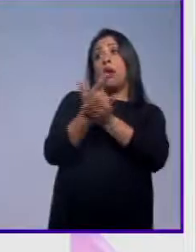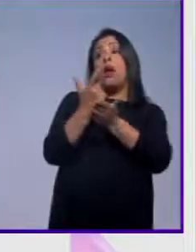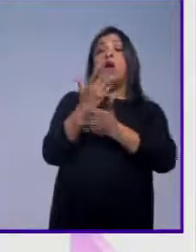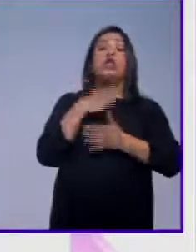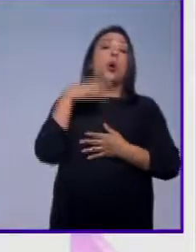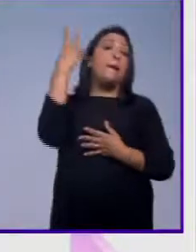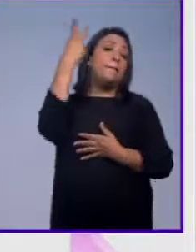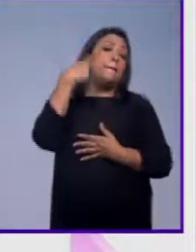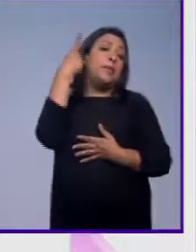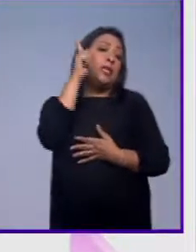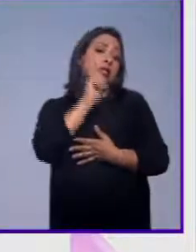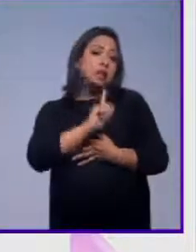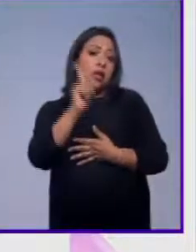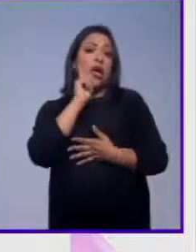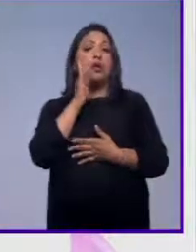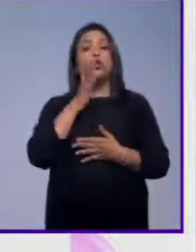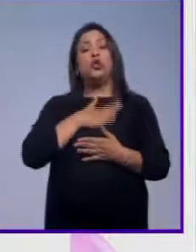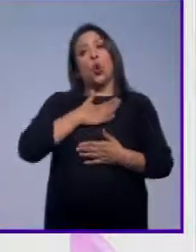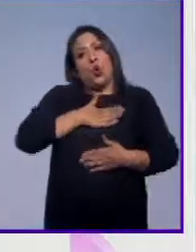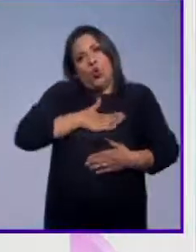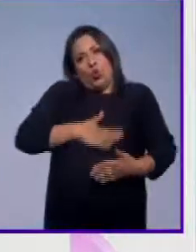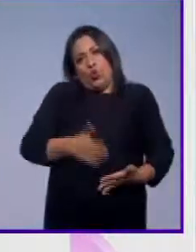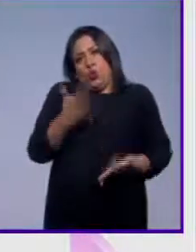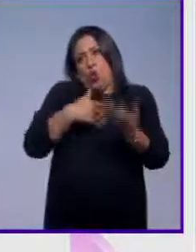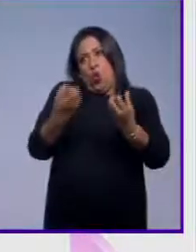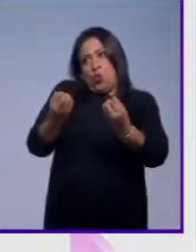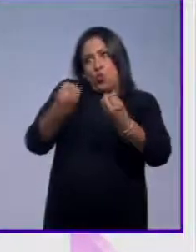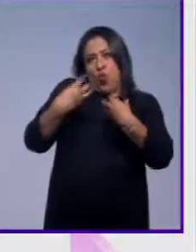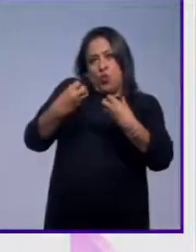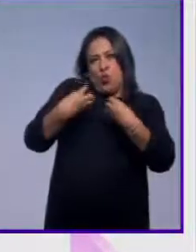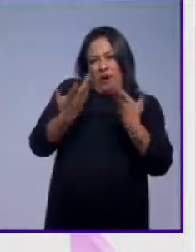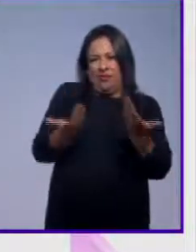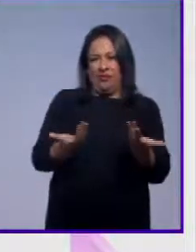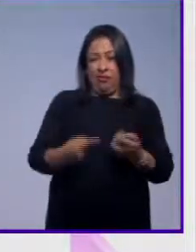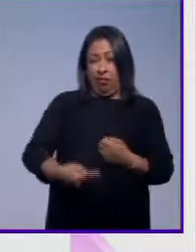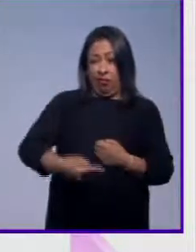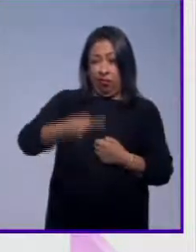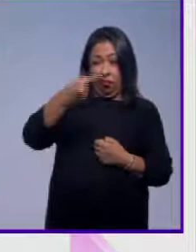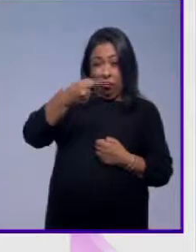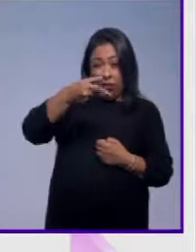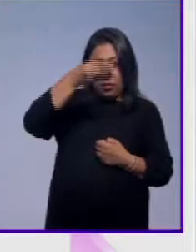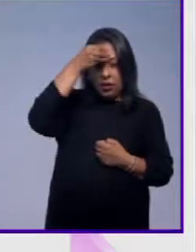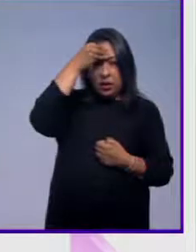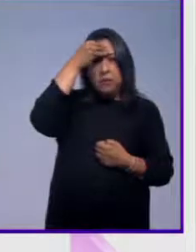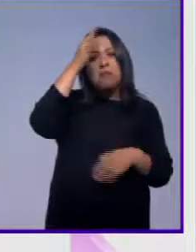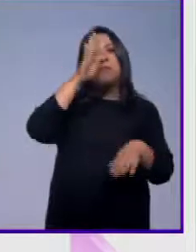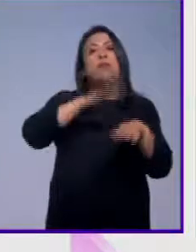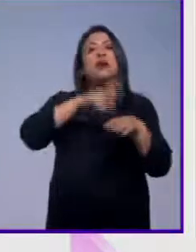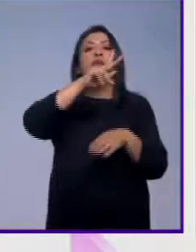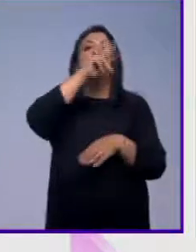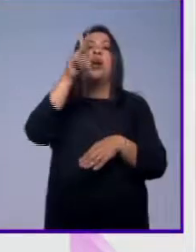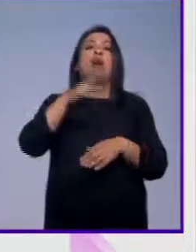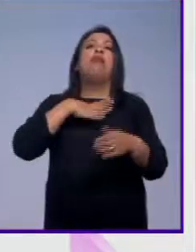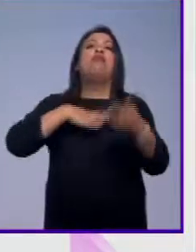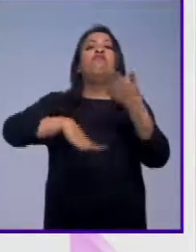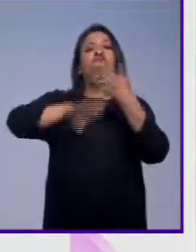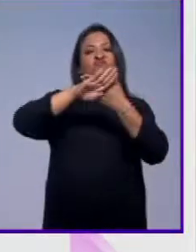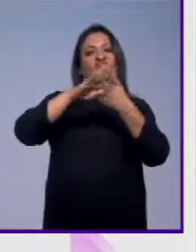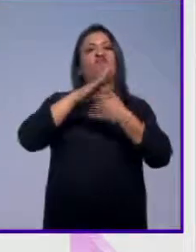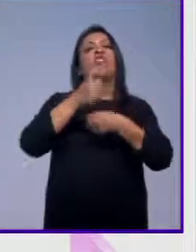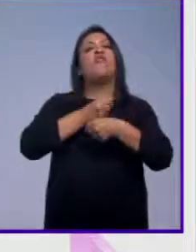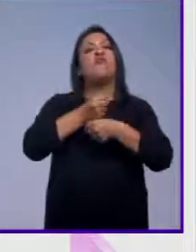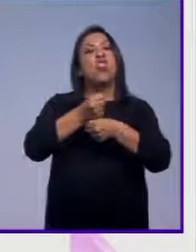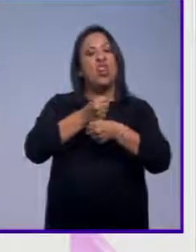la princesa y porque tú te mereces todo y cosas así estás más sujeta también a sufrir violencia no